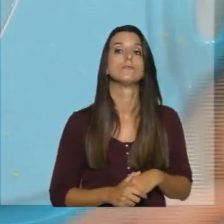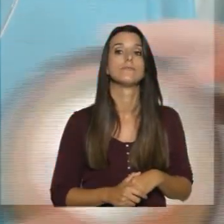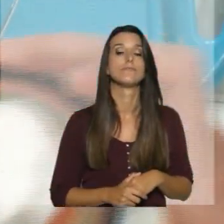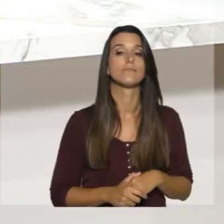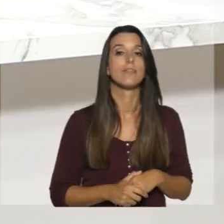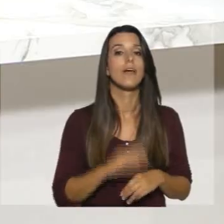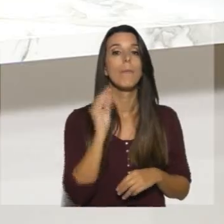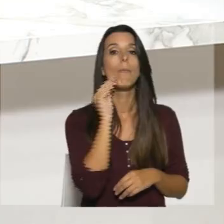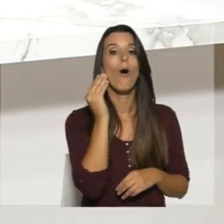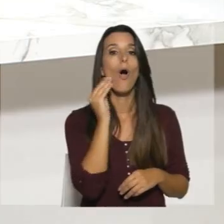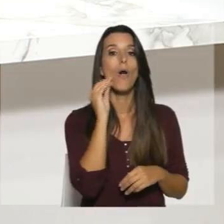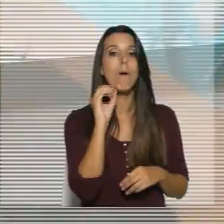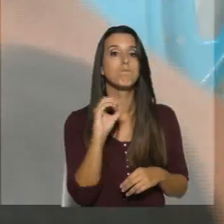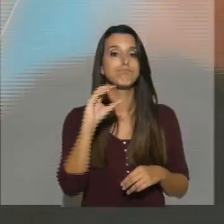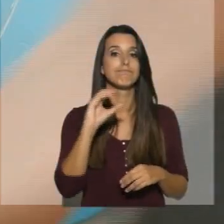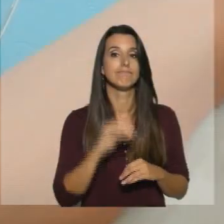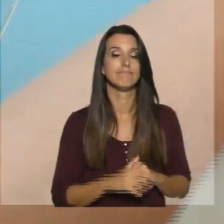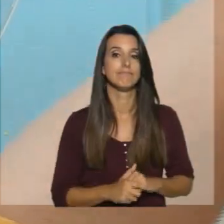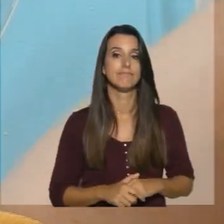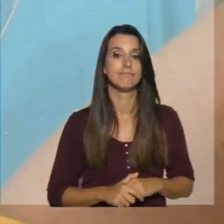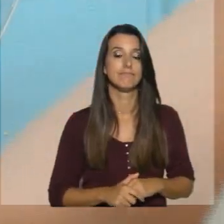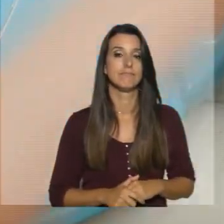y el polvo de hornear que no te puede faltar.